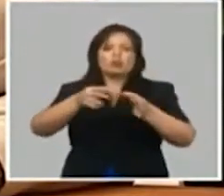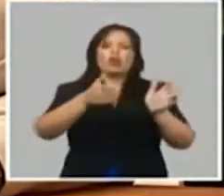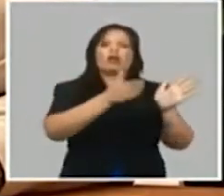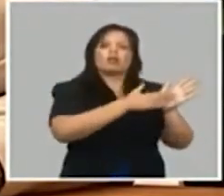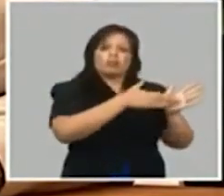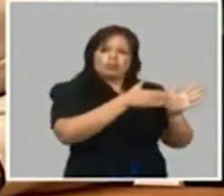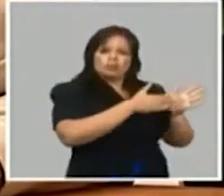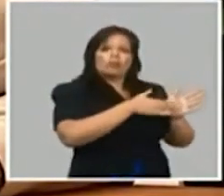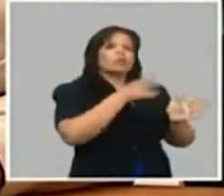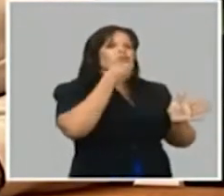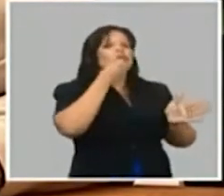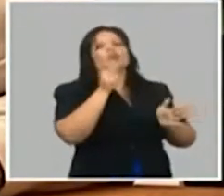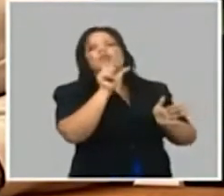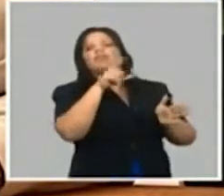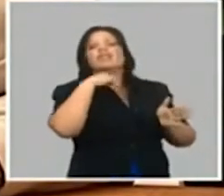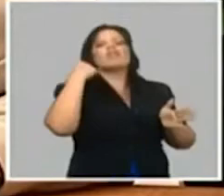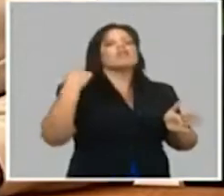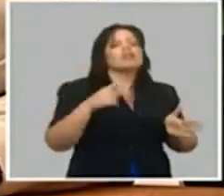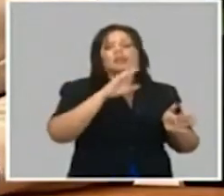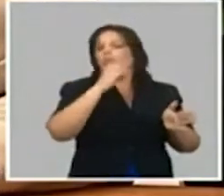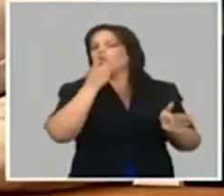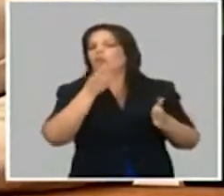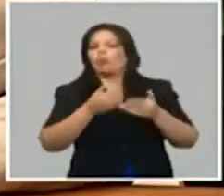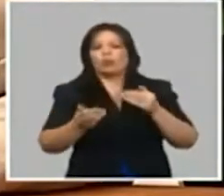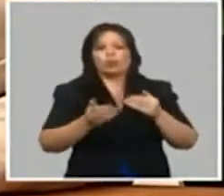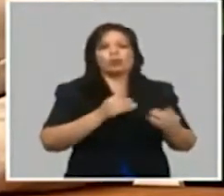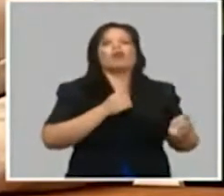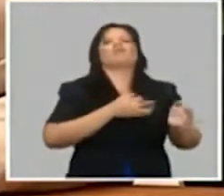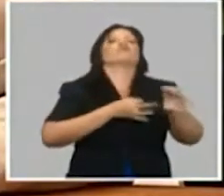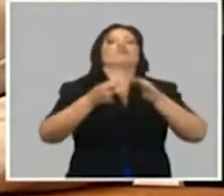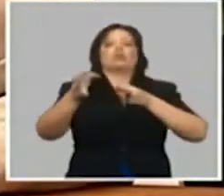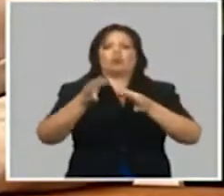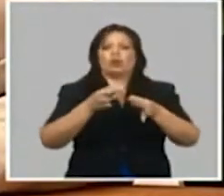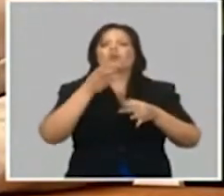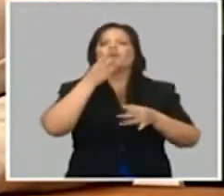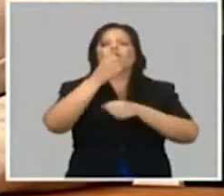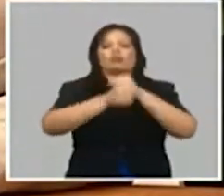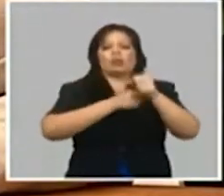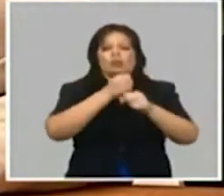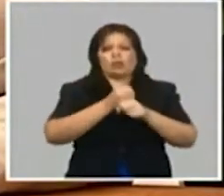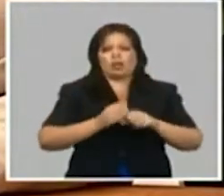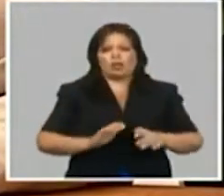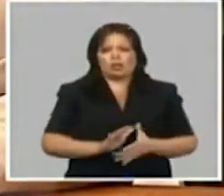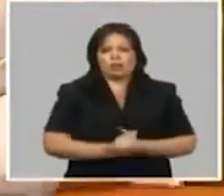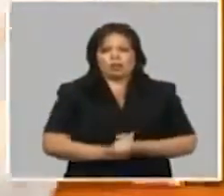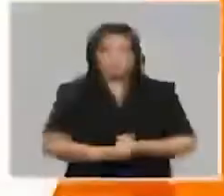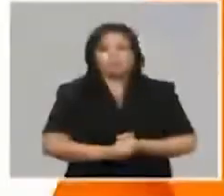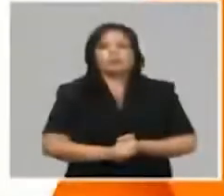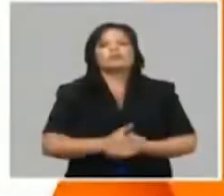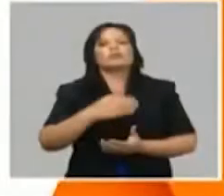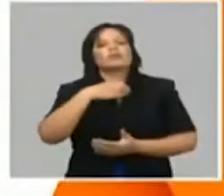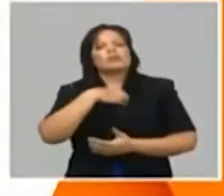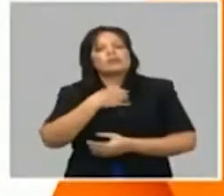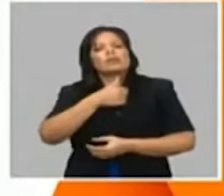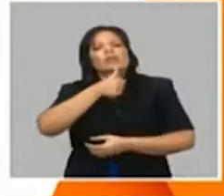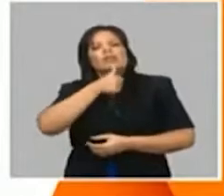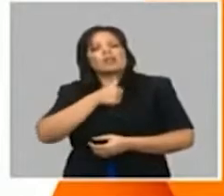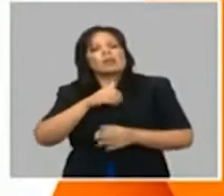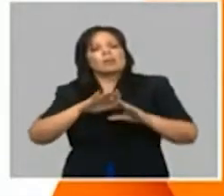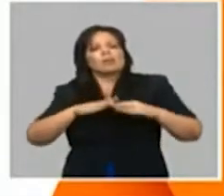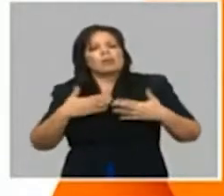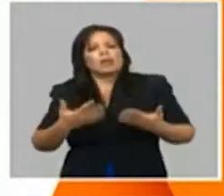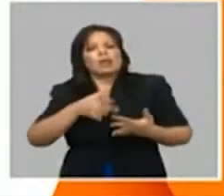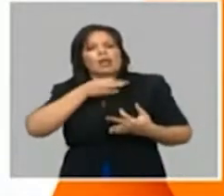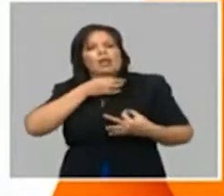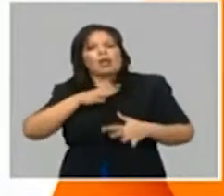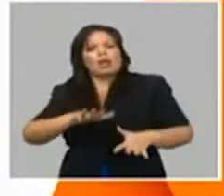que realmente estos se requieren. De igual forma, se crearon facilidades para evitar el movimiento de las personas